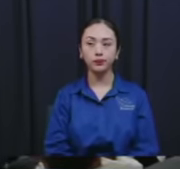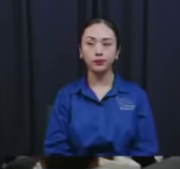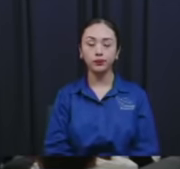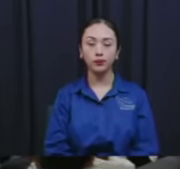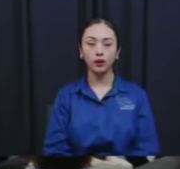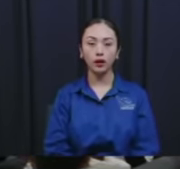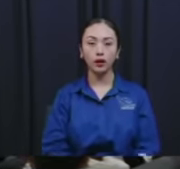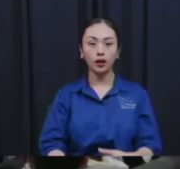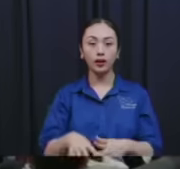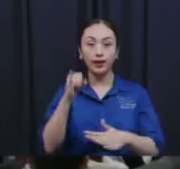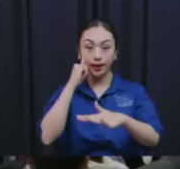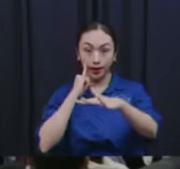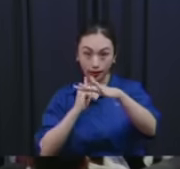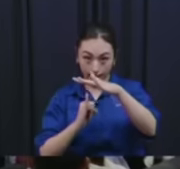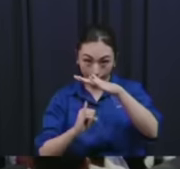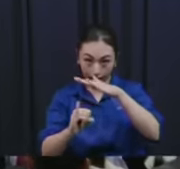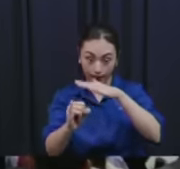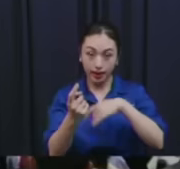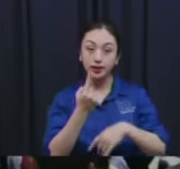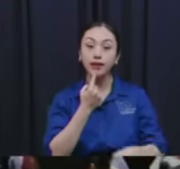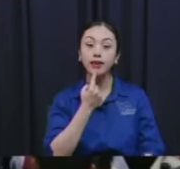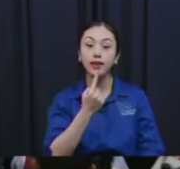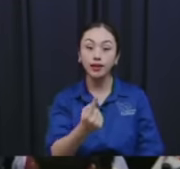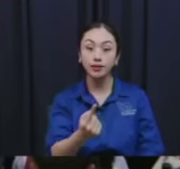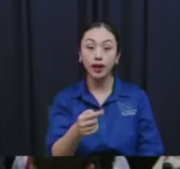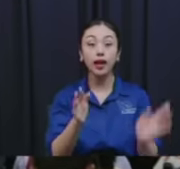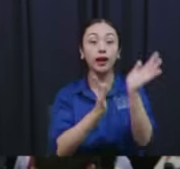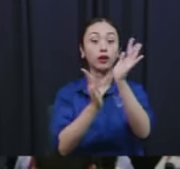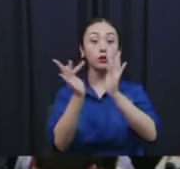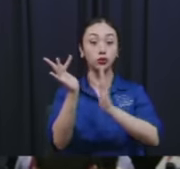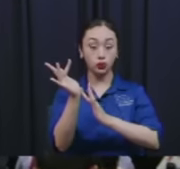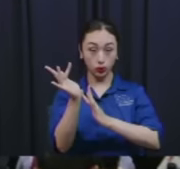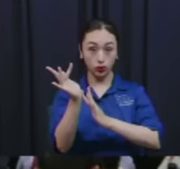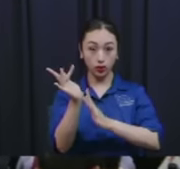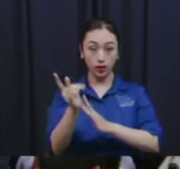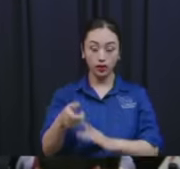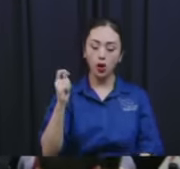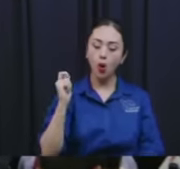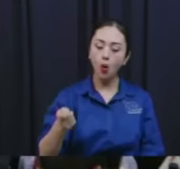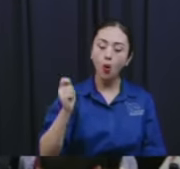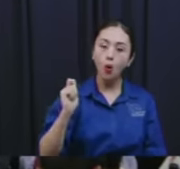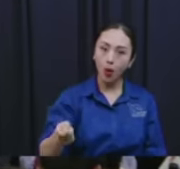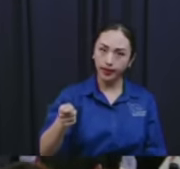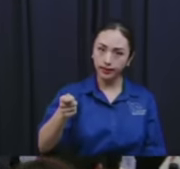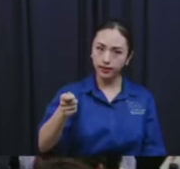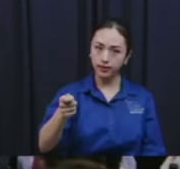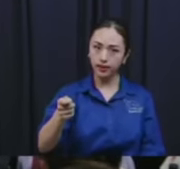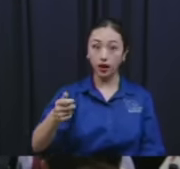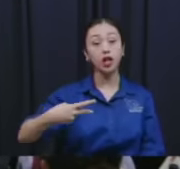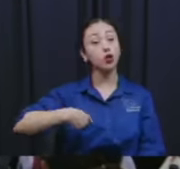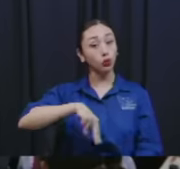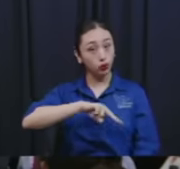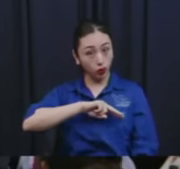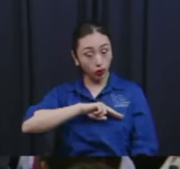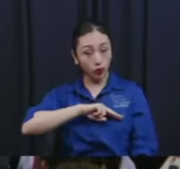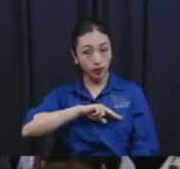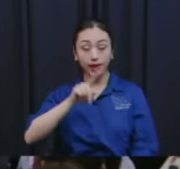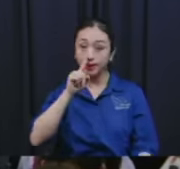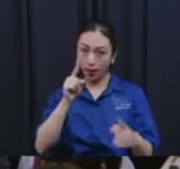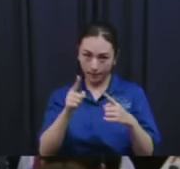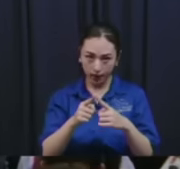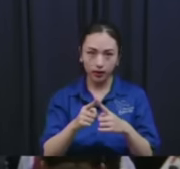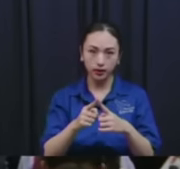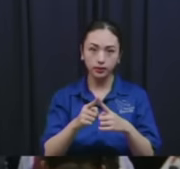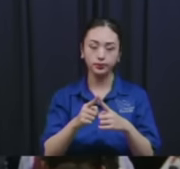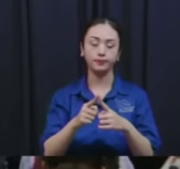donde dice que él es un juez y quiere que nosotros seamos jueces por eso primera de Corintios capítulo 6